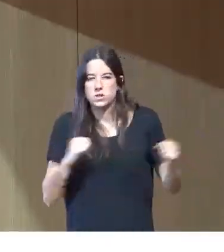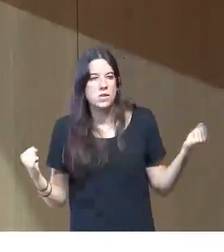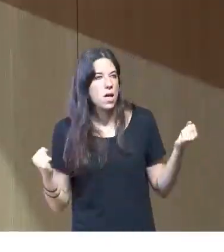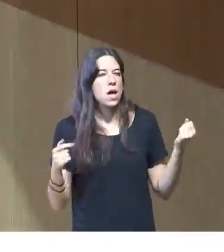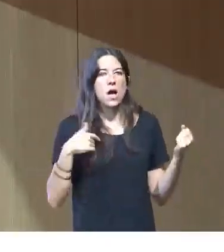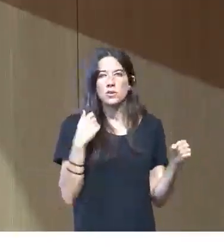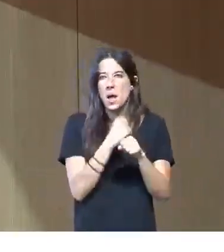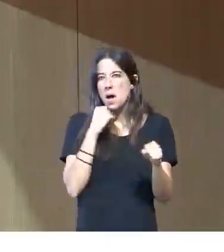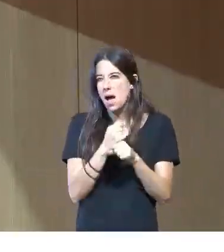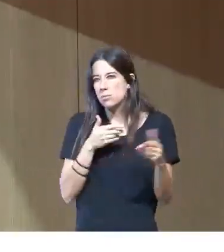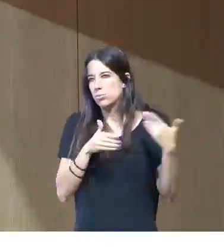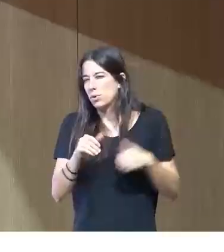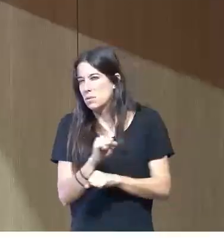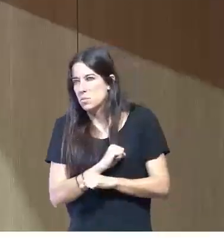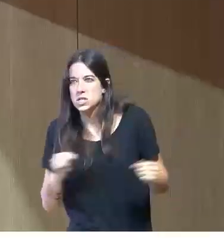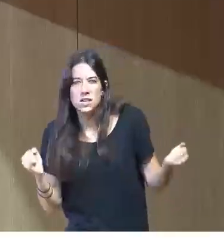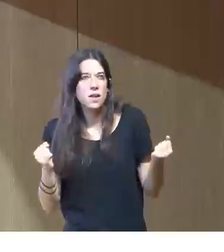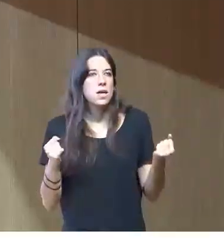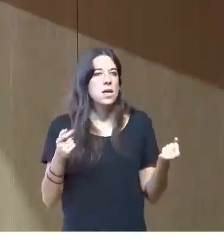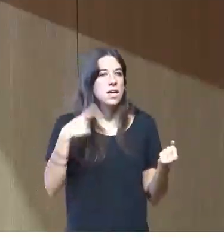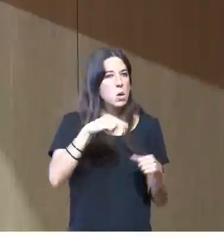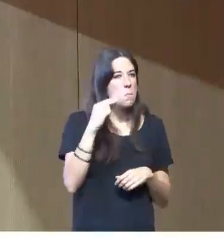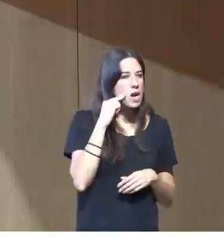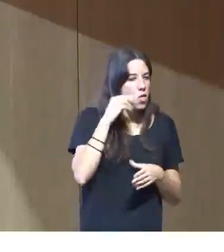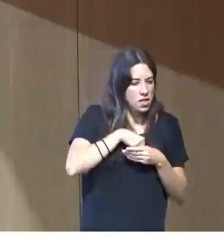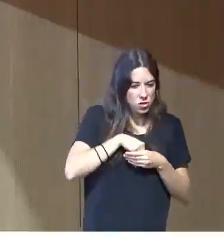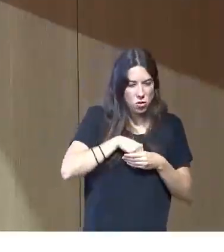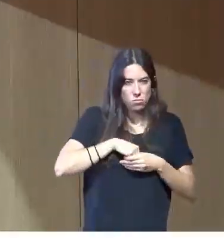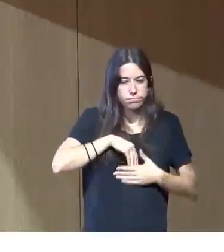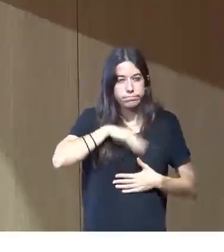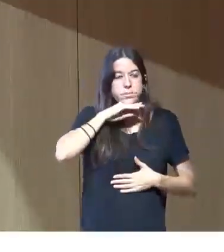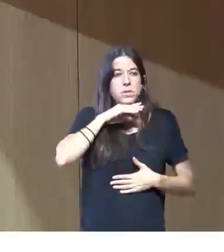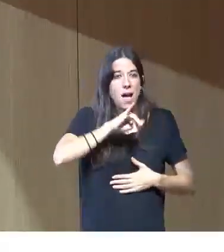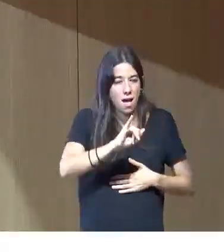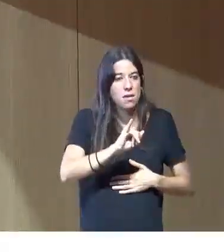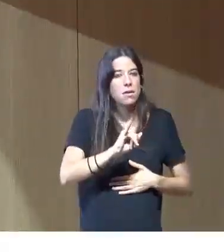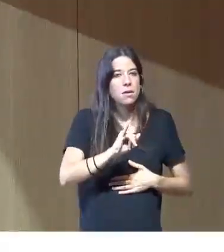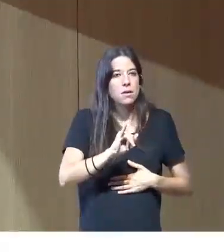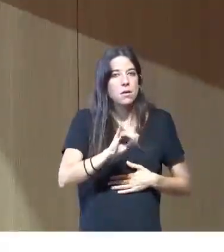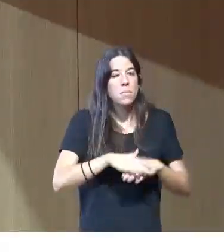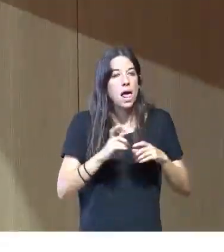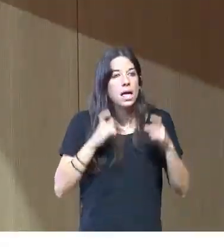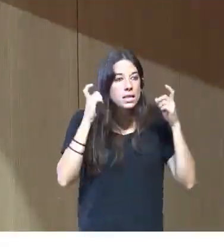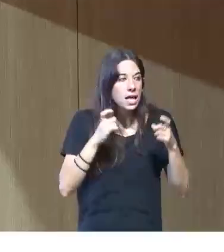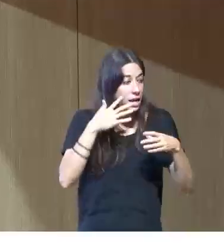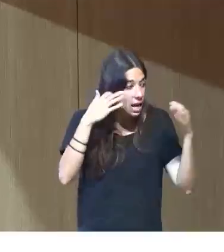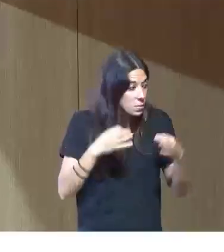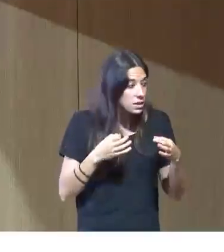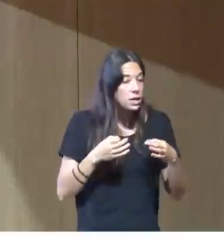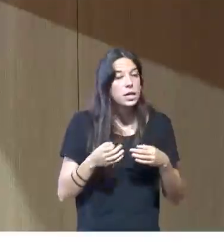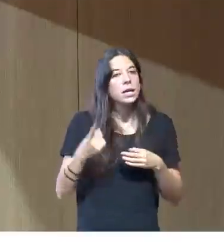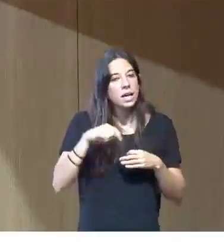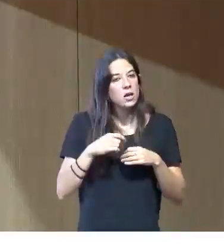no van a poder trabajar que están llenos de esos miedos que hablábamos en el mapa de empatía para que realmente den ese primer paso